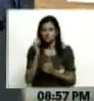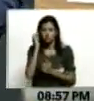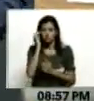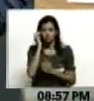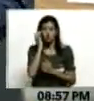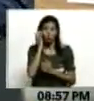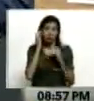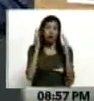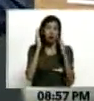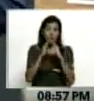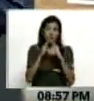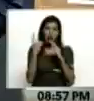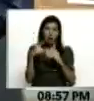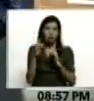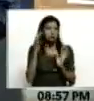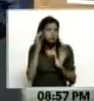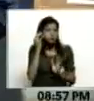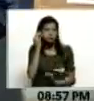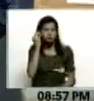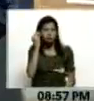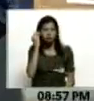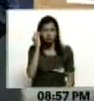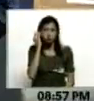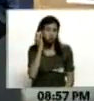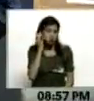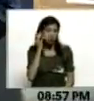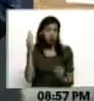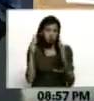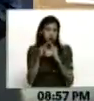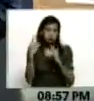un un cultivo organopónico en su